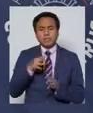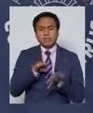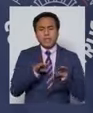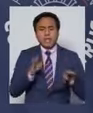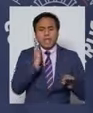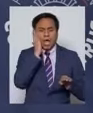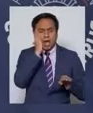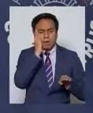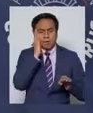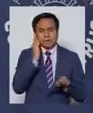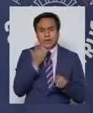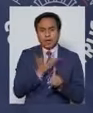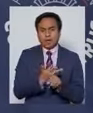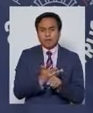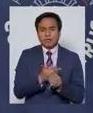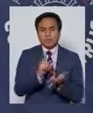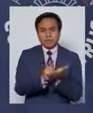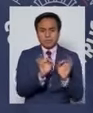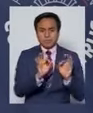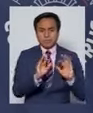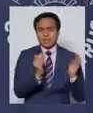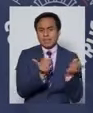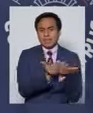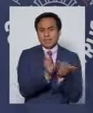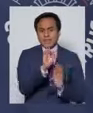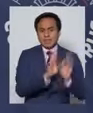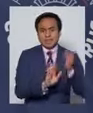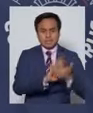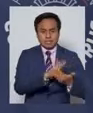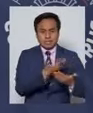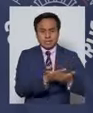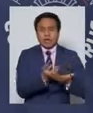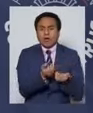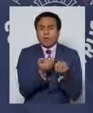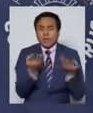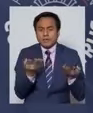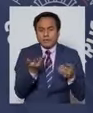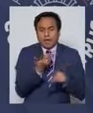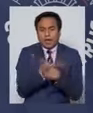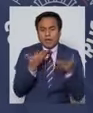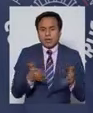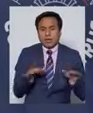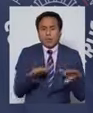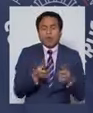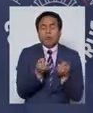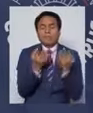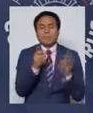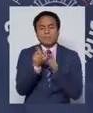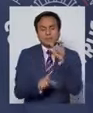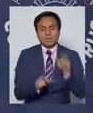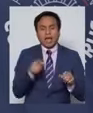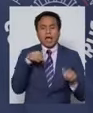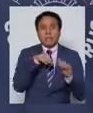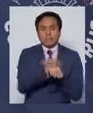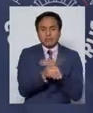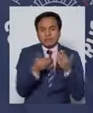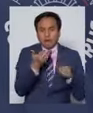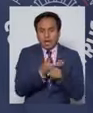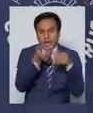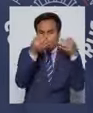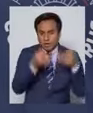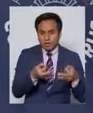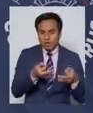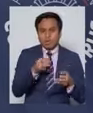camas que están dispuestas en residencias sanitarias, ¿cuántas de esas están actualmente ocupadas? ¿Cuántas personas hay en residencias